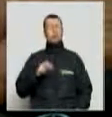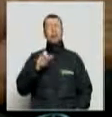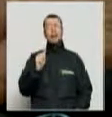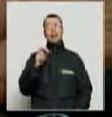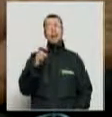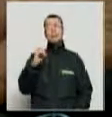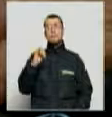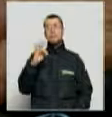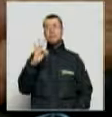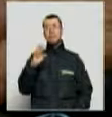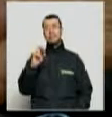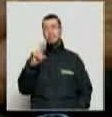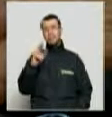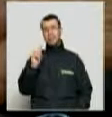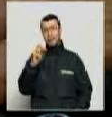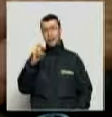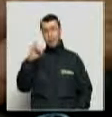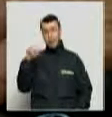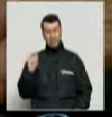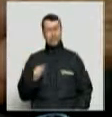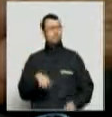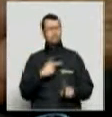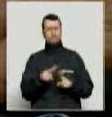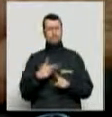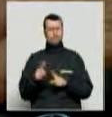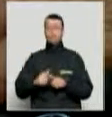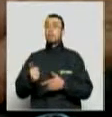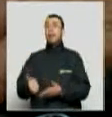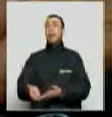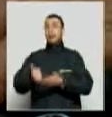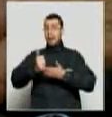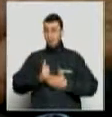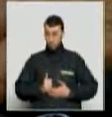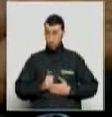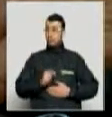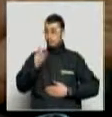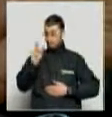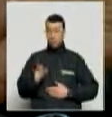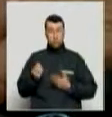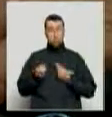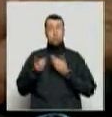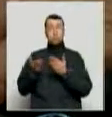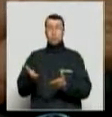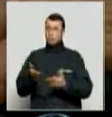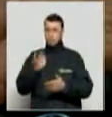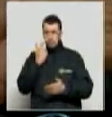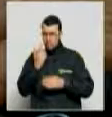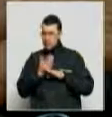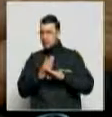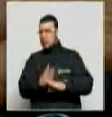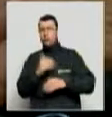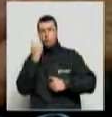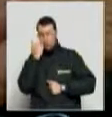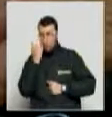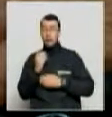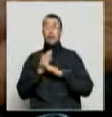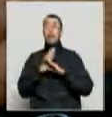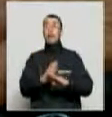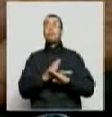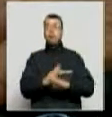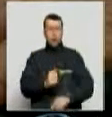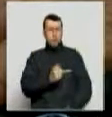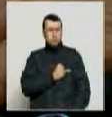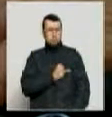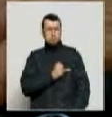la gama de tratamientos que se pueden ofrecer dentro del contexto de medicina biológica van a ayudar de manera preventiva a evitar de que ese